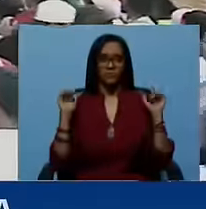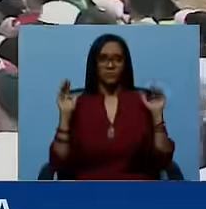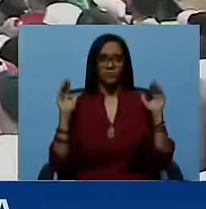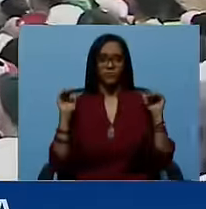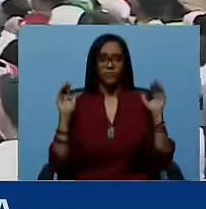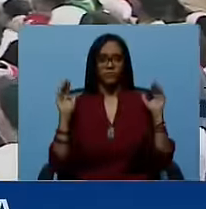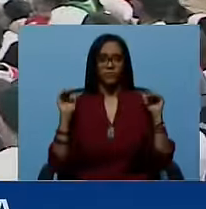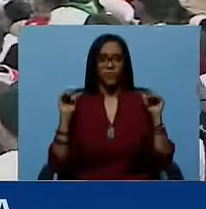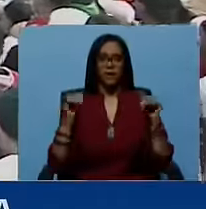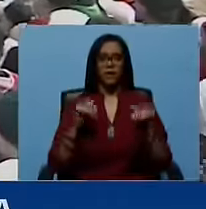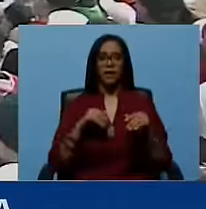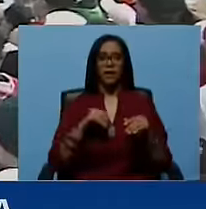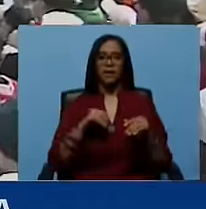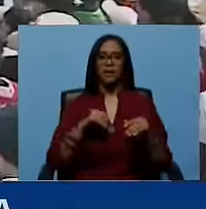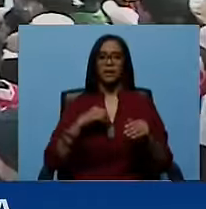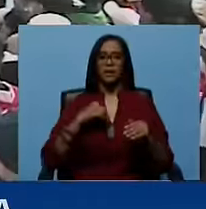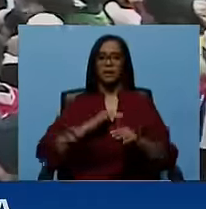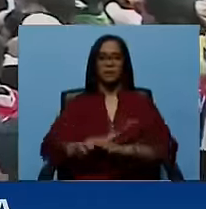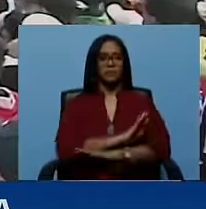y se nos fue de esta vida,